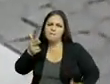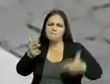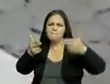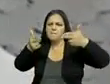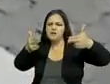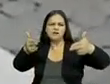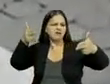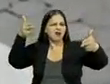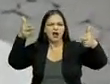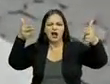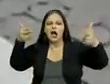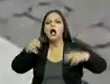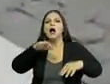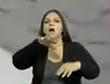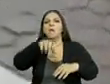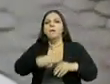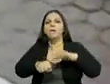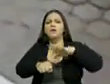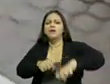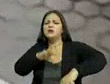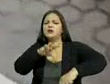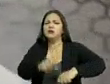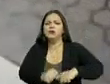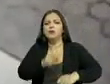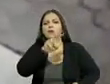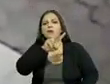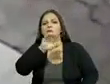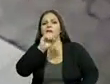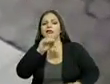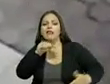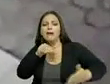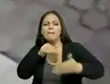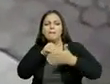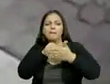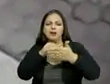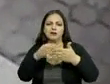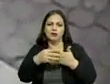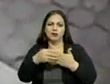para ingresar a la cooperativa de ahorro y crédito.